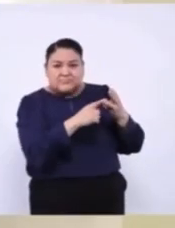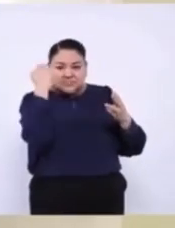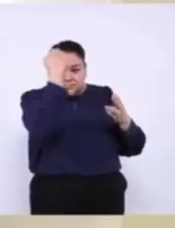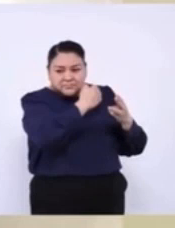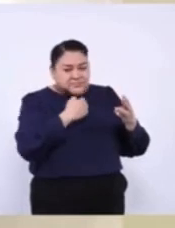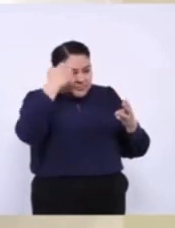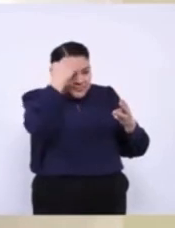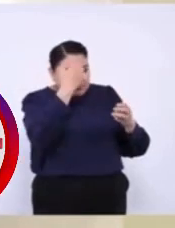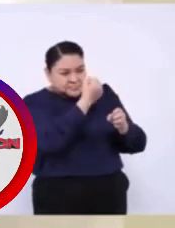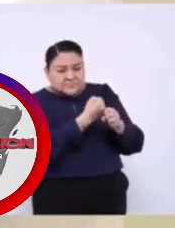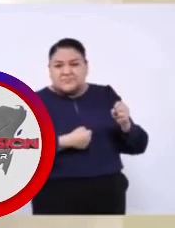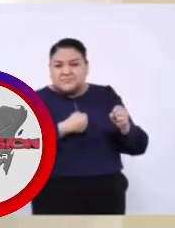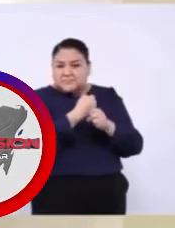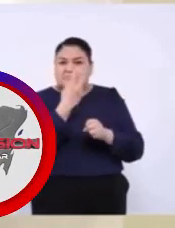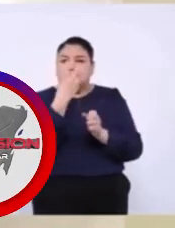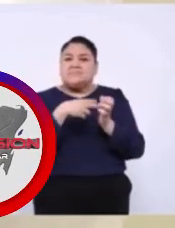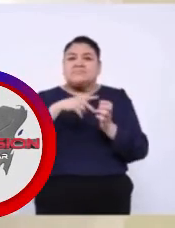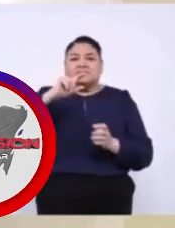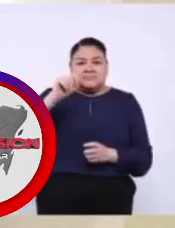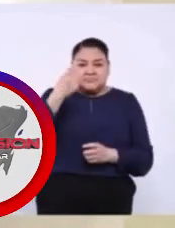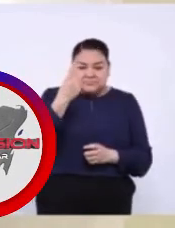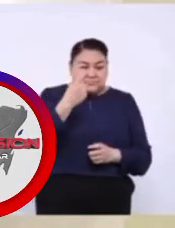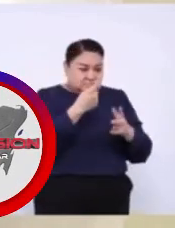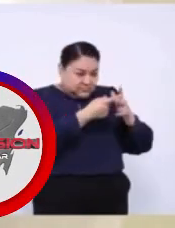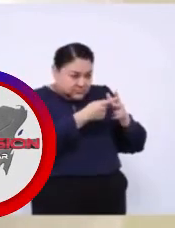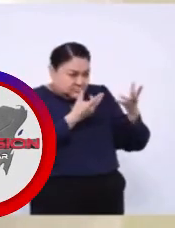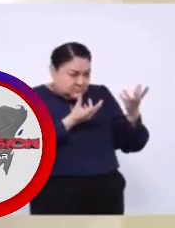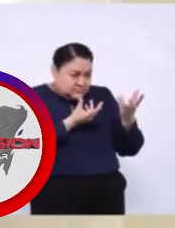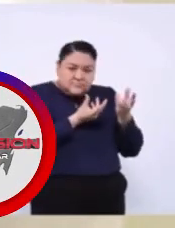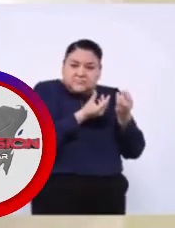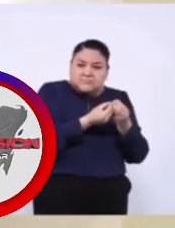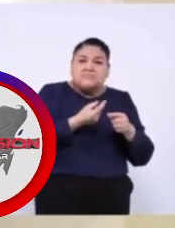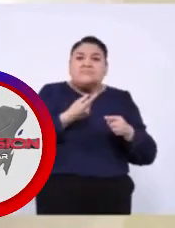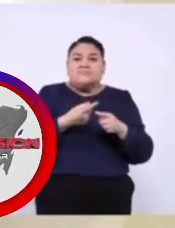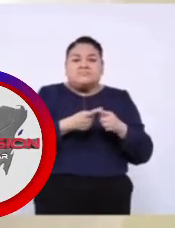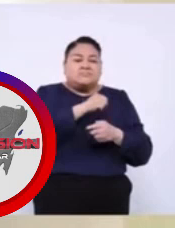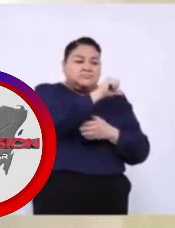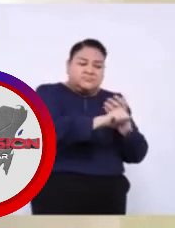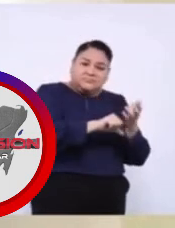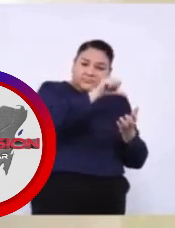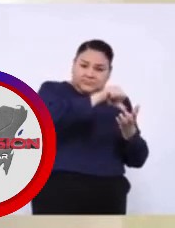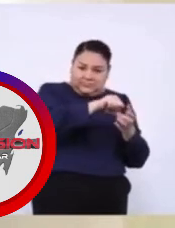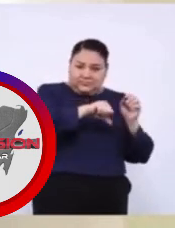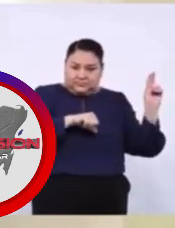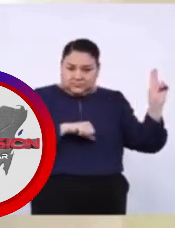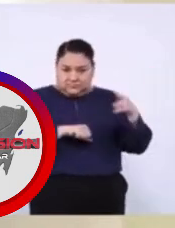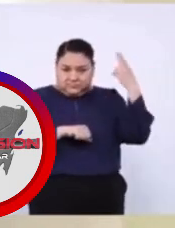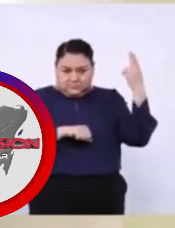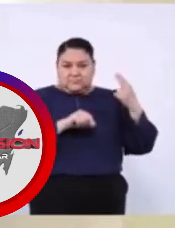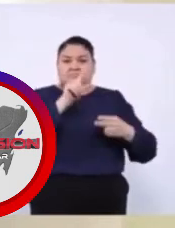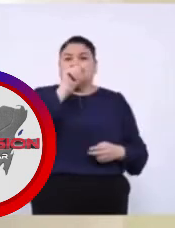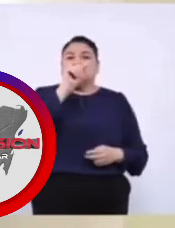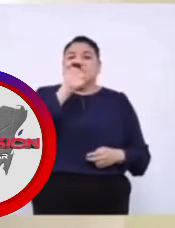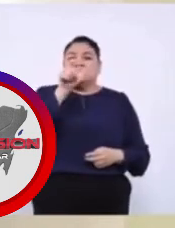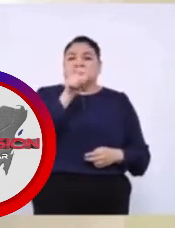La Encuesta Nacional sobre Salud y Envejecimiento en México, ENACEN del INEGI, da a conocer cuáles son los padecimientos que más afectan a